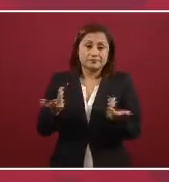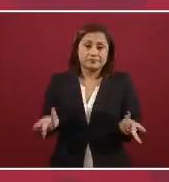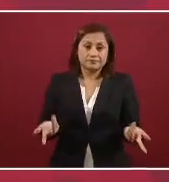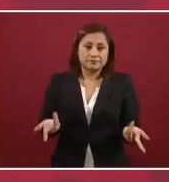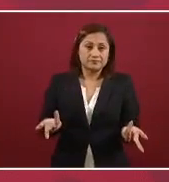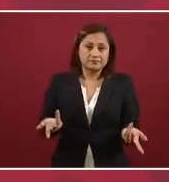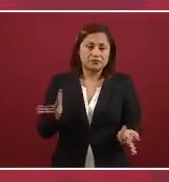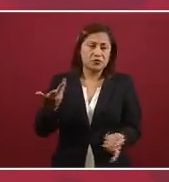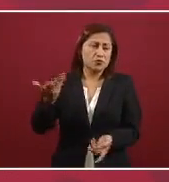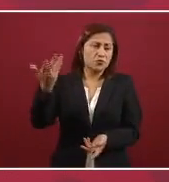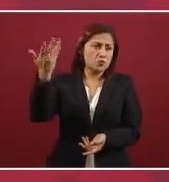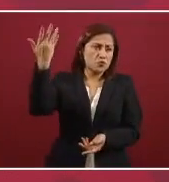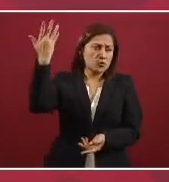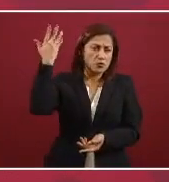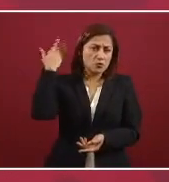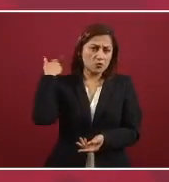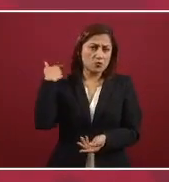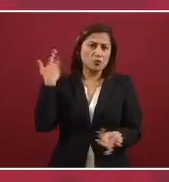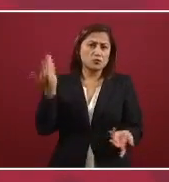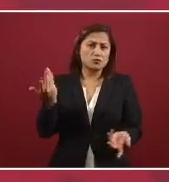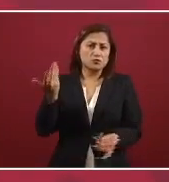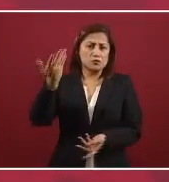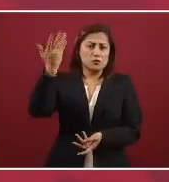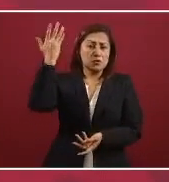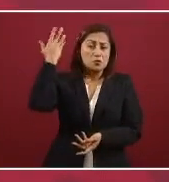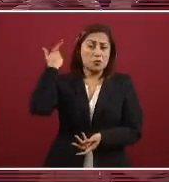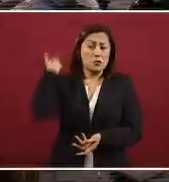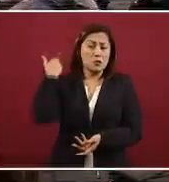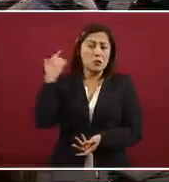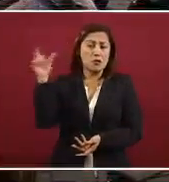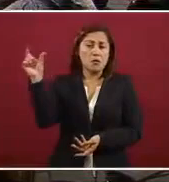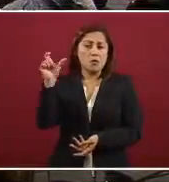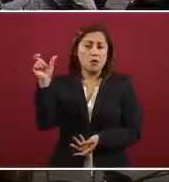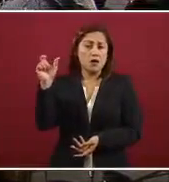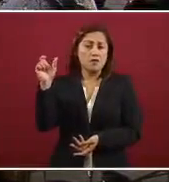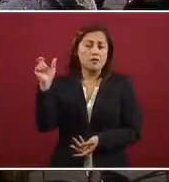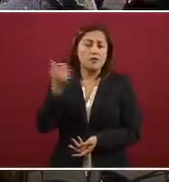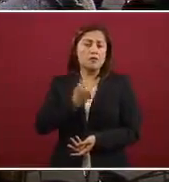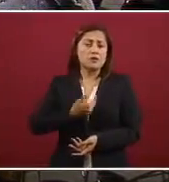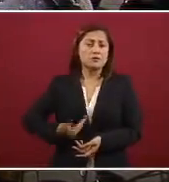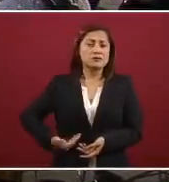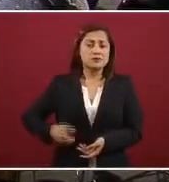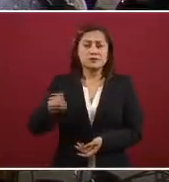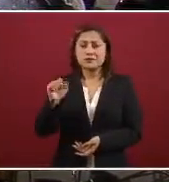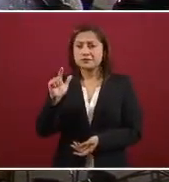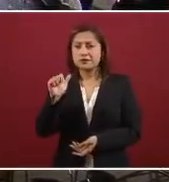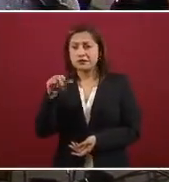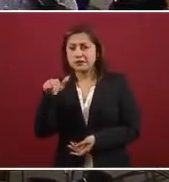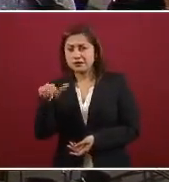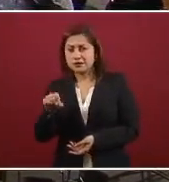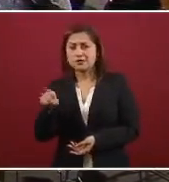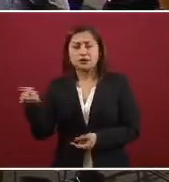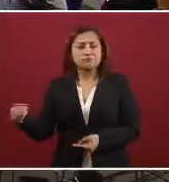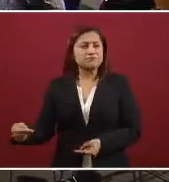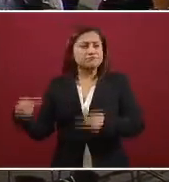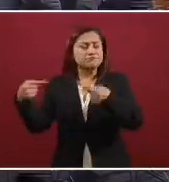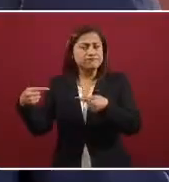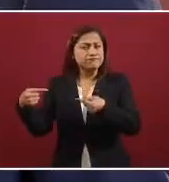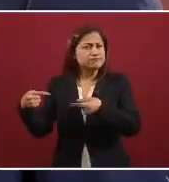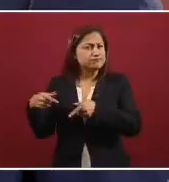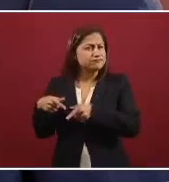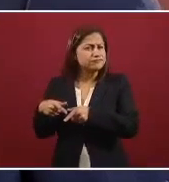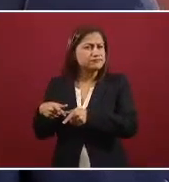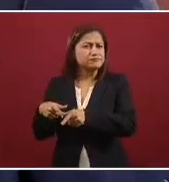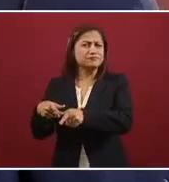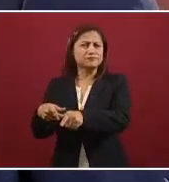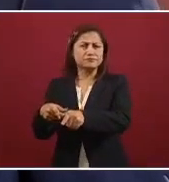desde el tiempo de Salinas, porque el señor Claudio X. González,